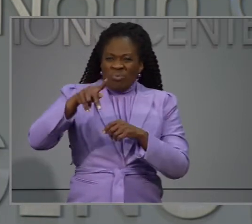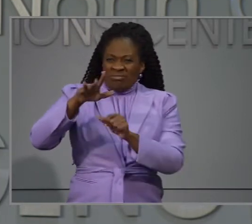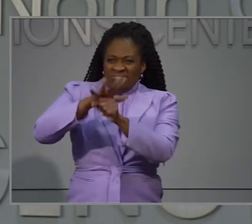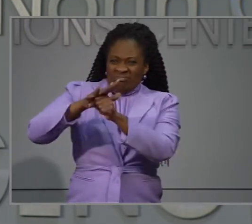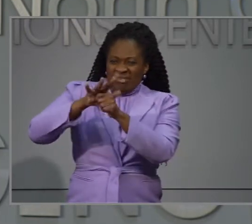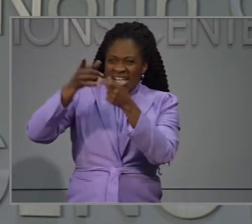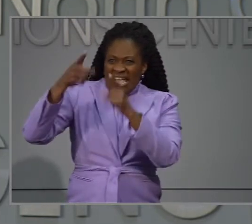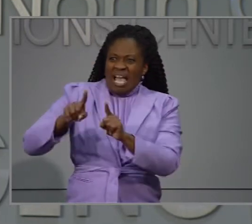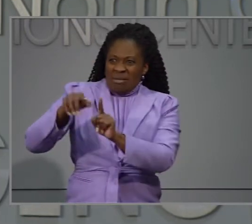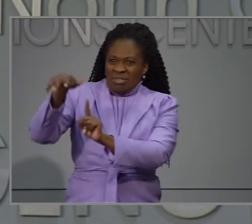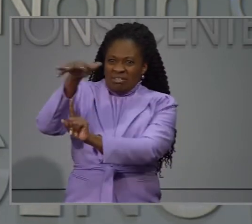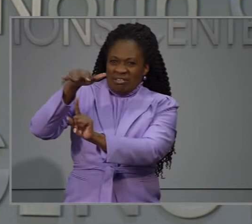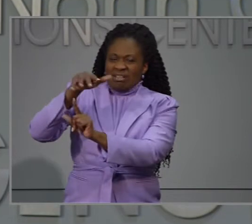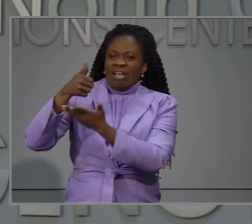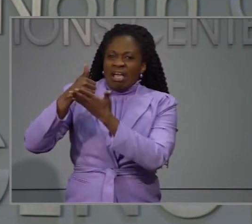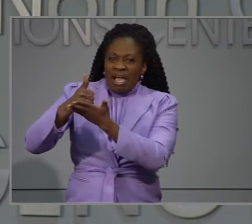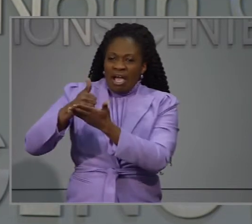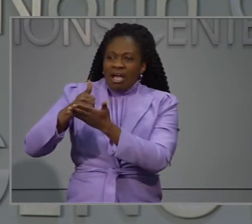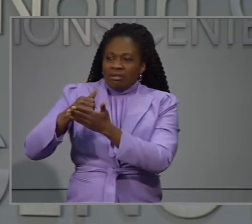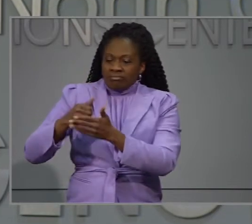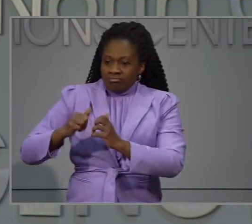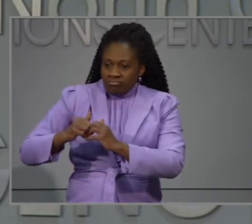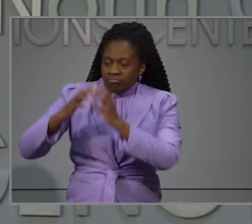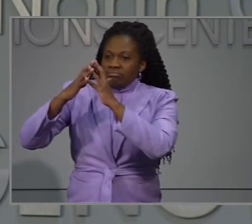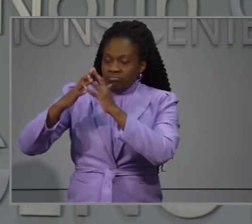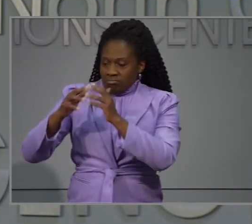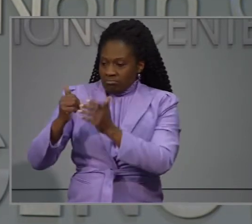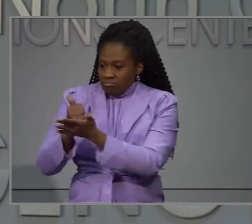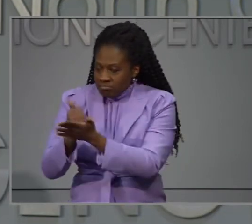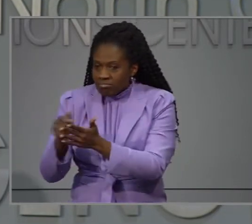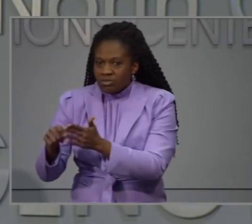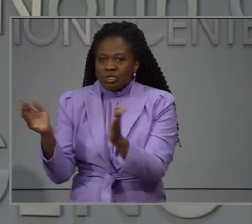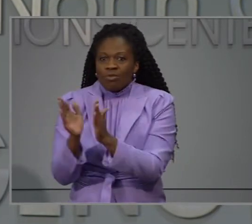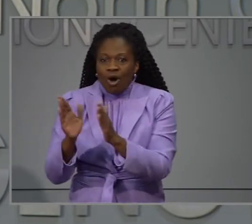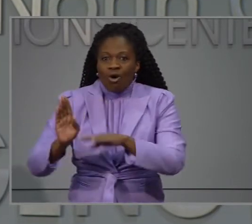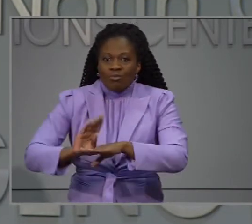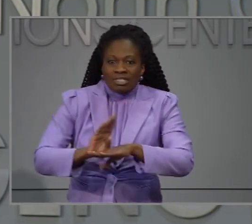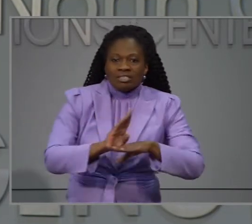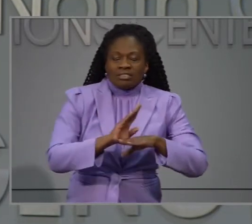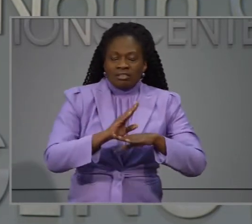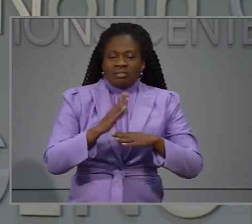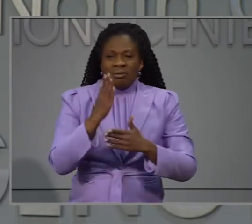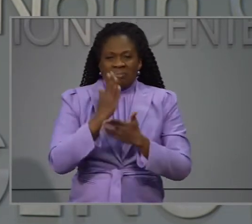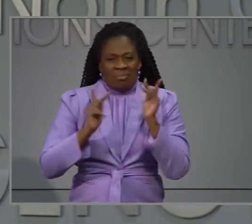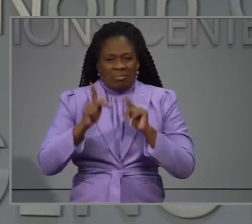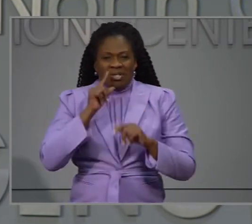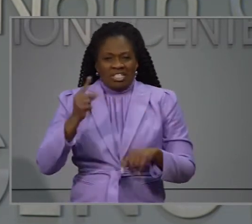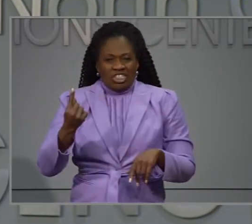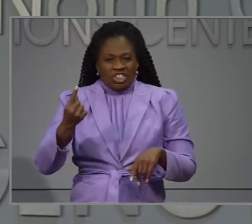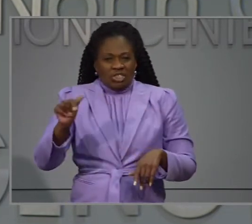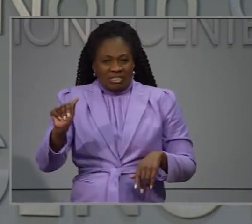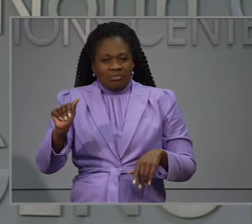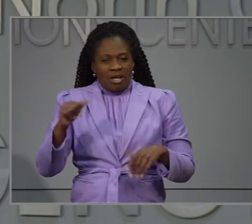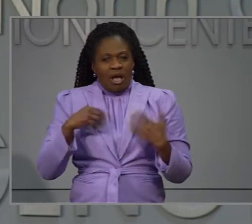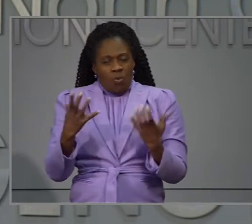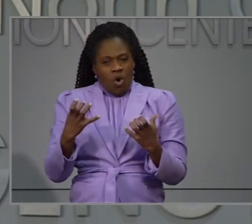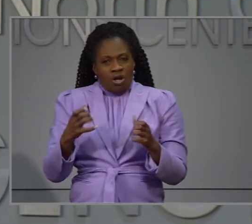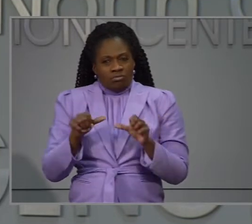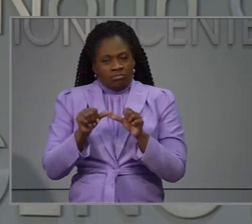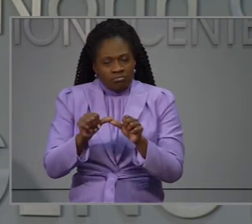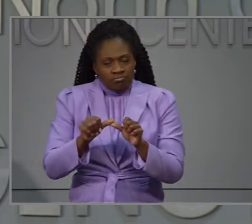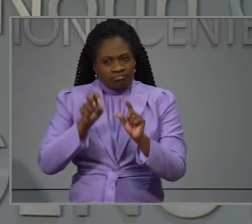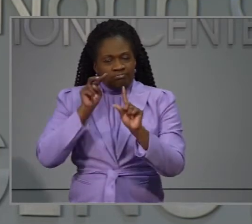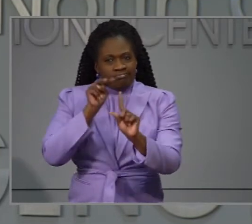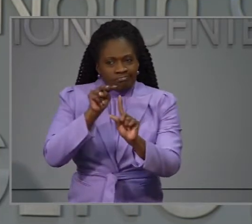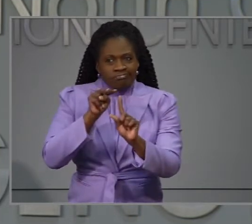centro para dar es una cooperación para ayudarle a los pequeños negocios y muchas personas en la asamblea general